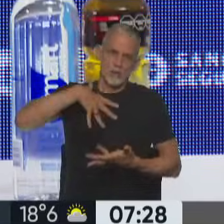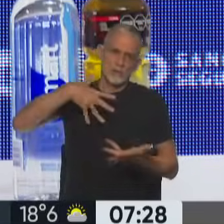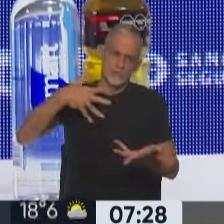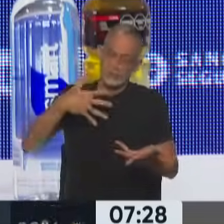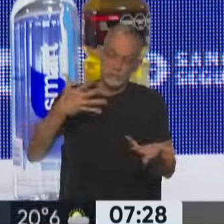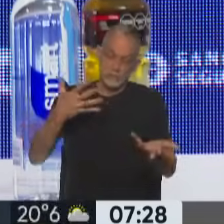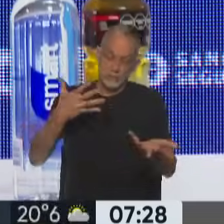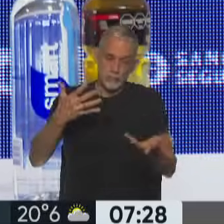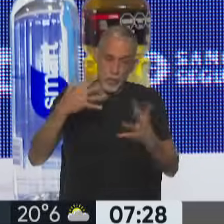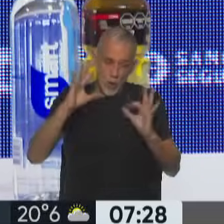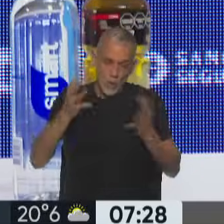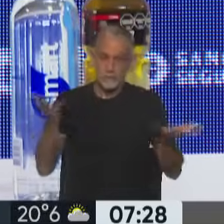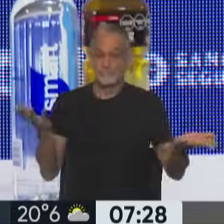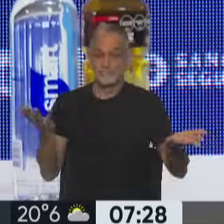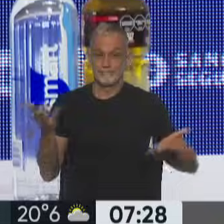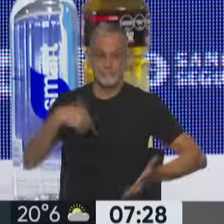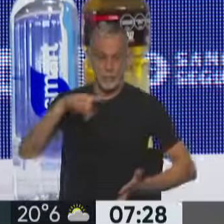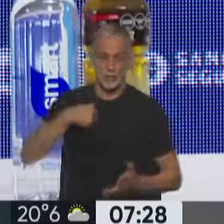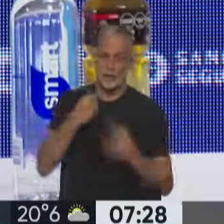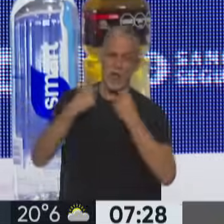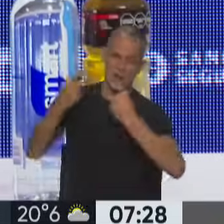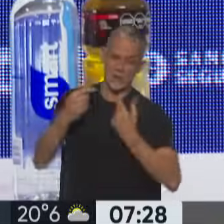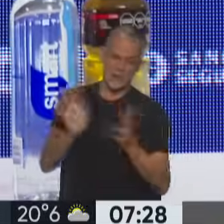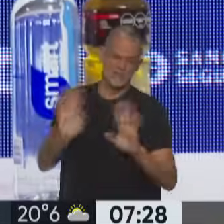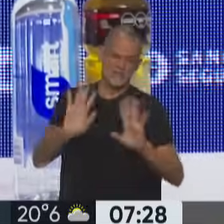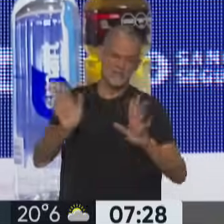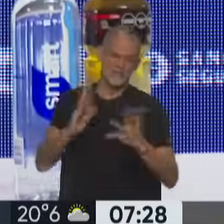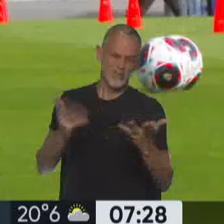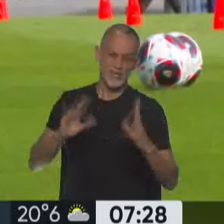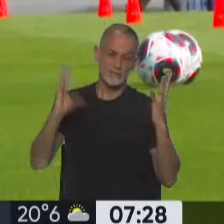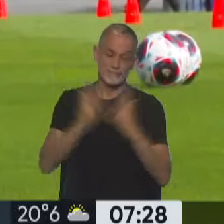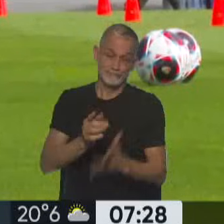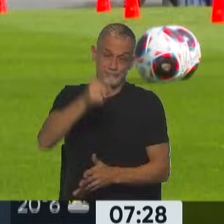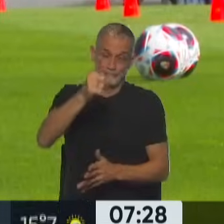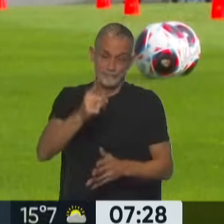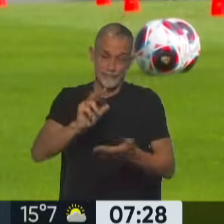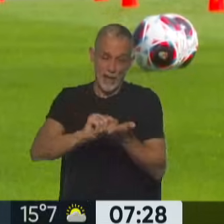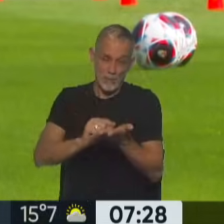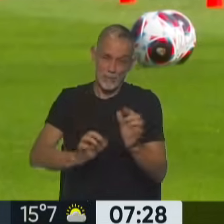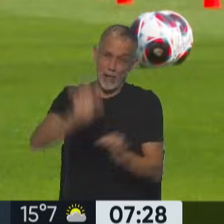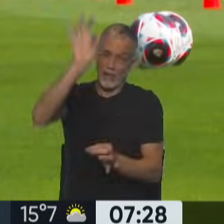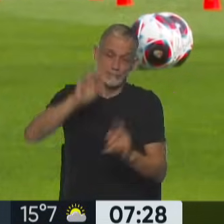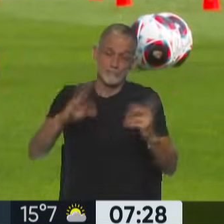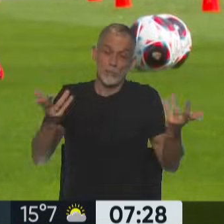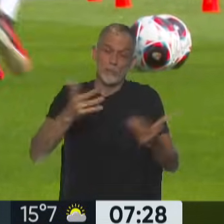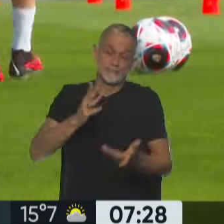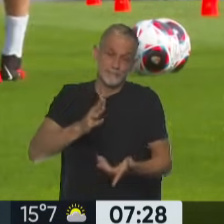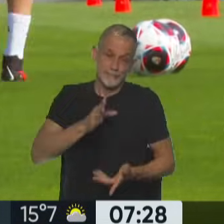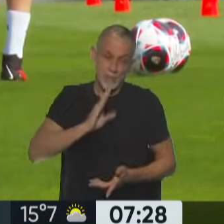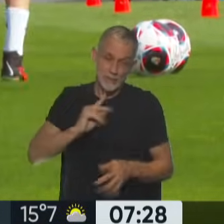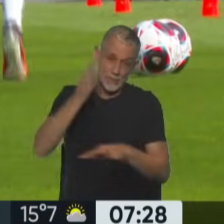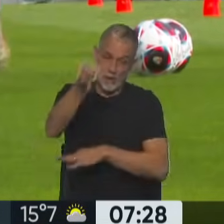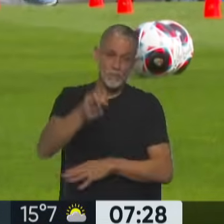evidente, pero bajo ningún concepto nos vamos a quejar. Creo que todo el mundo tiene que ir a jugar ahí, pero es evidente la dificultad que